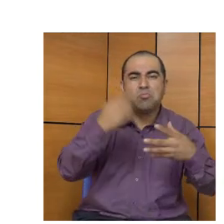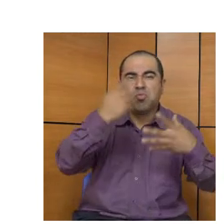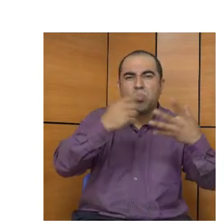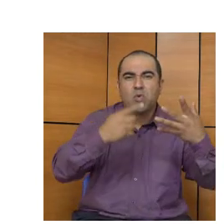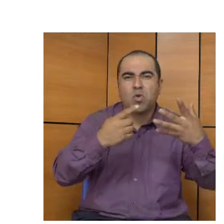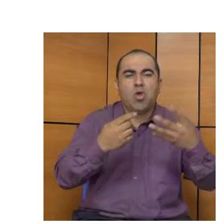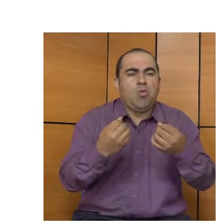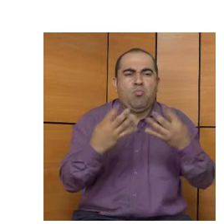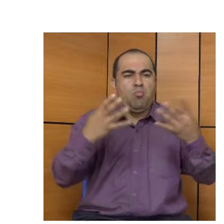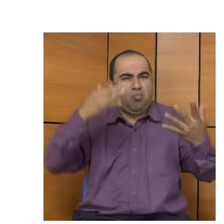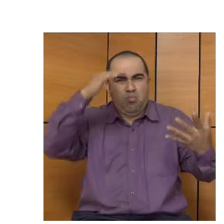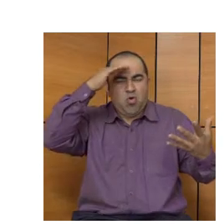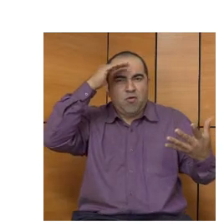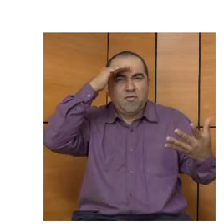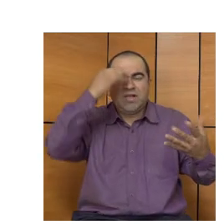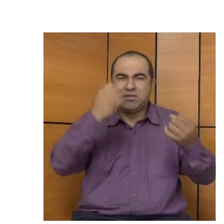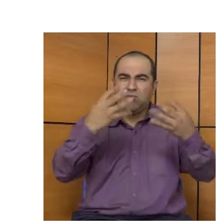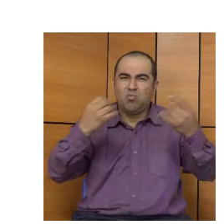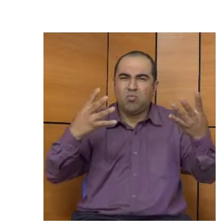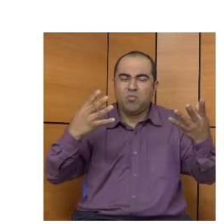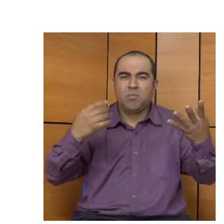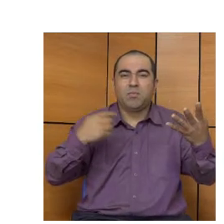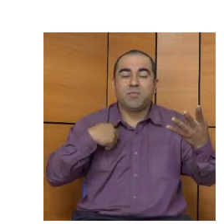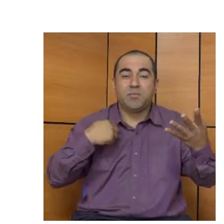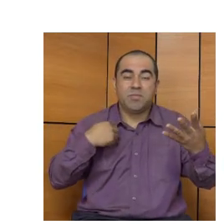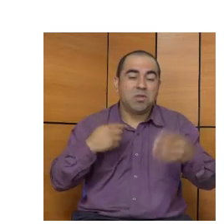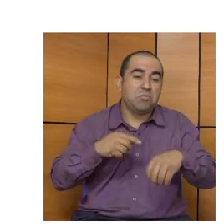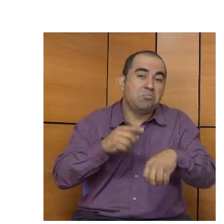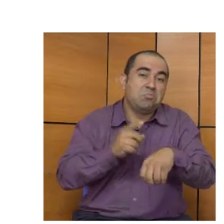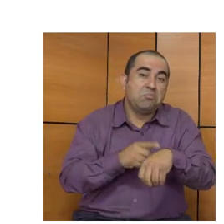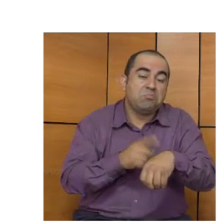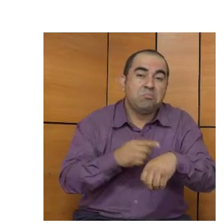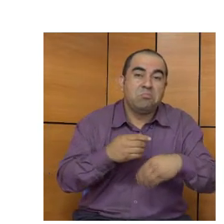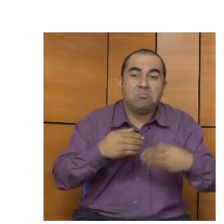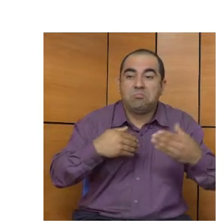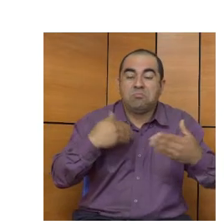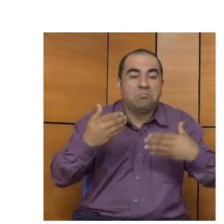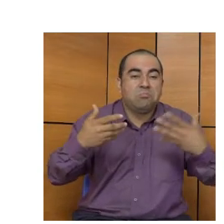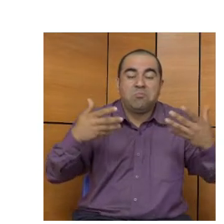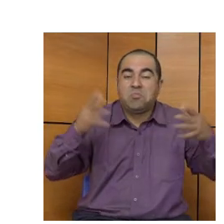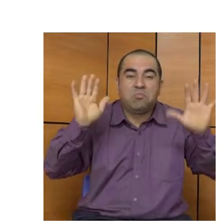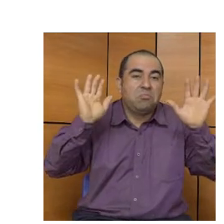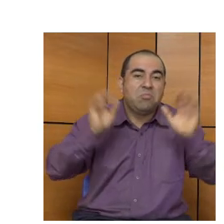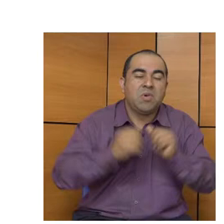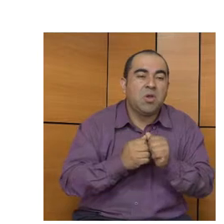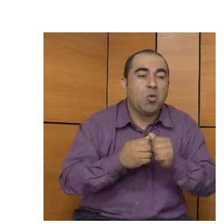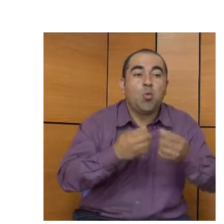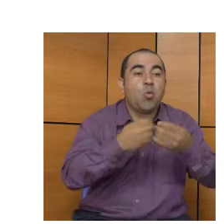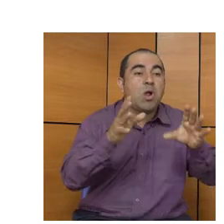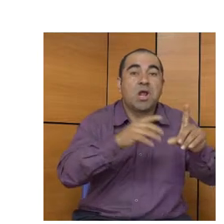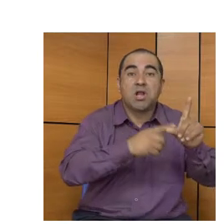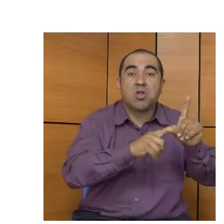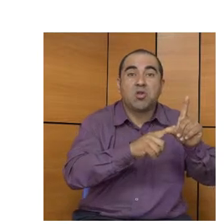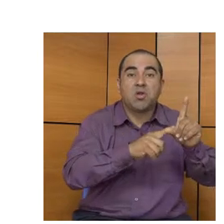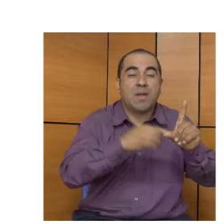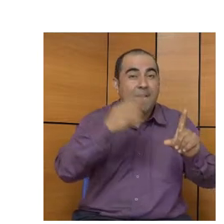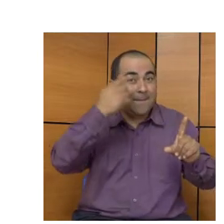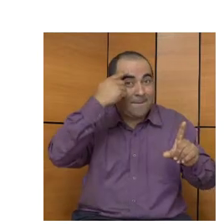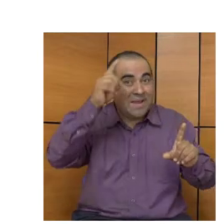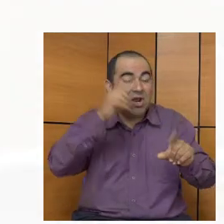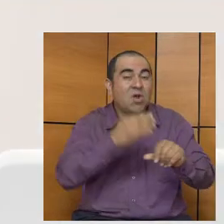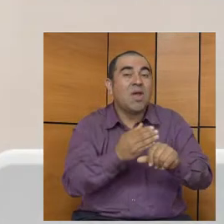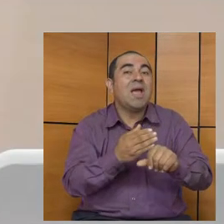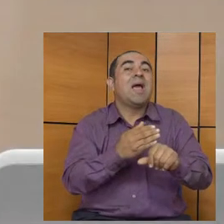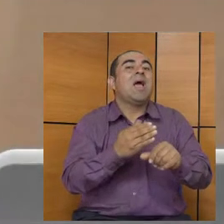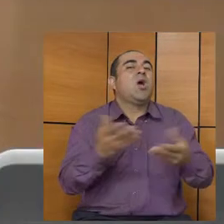tener mucha confianza a la hora de atender cualquier tecnología, pero hay que estudiar